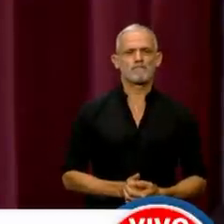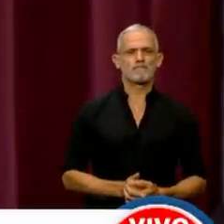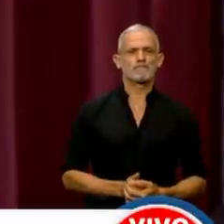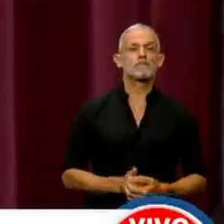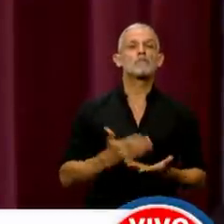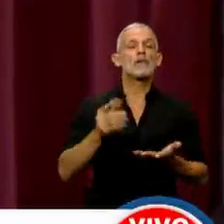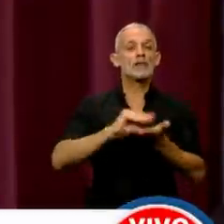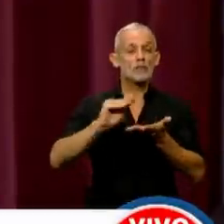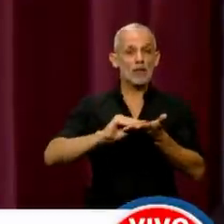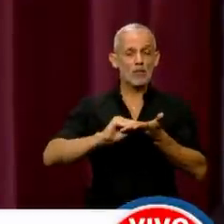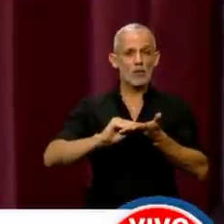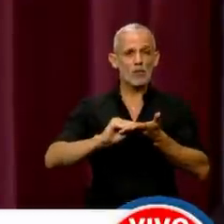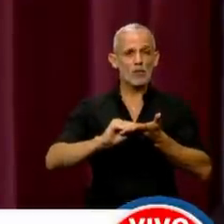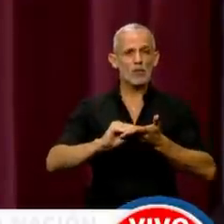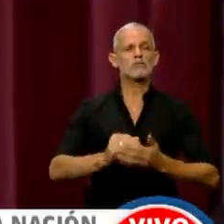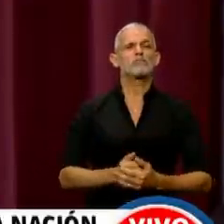diputado